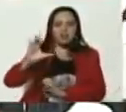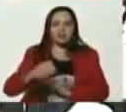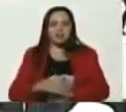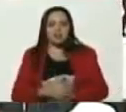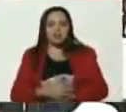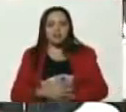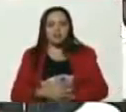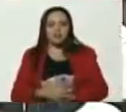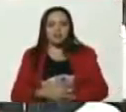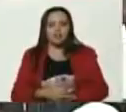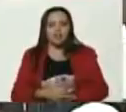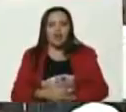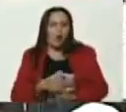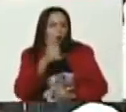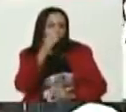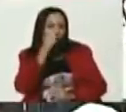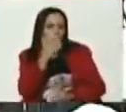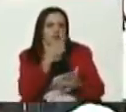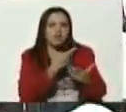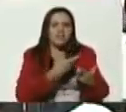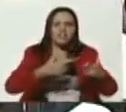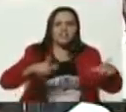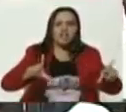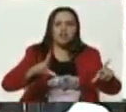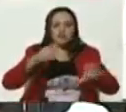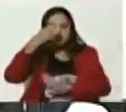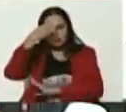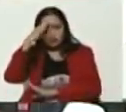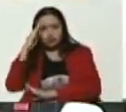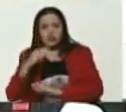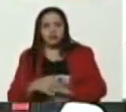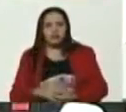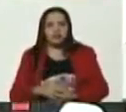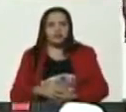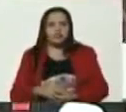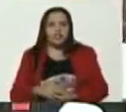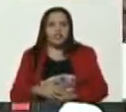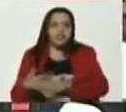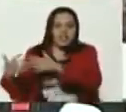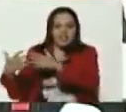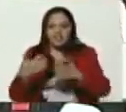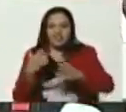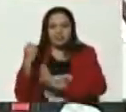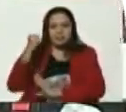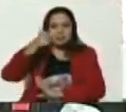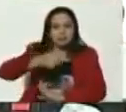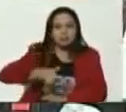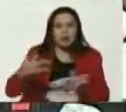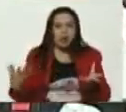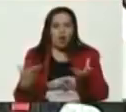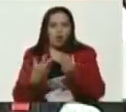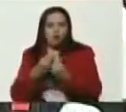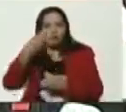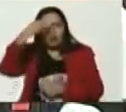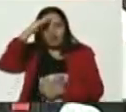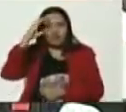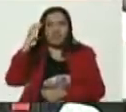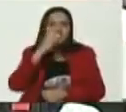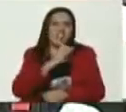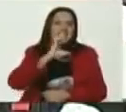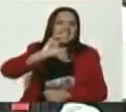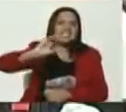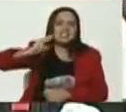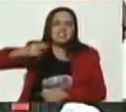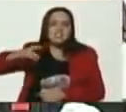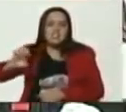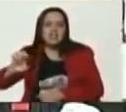Antonio Macedo, libertador de batalla eterna, con Fidel y en el Che, en